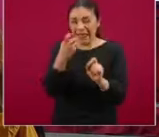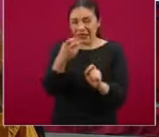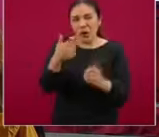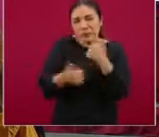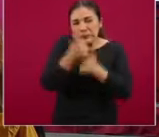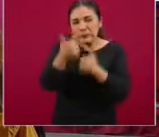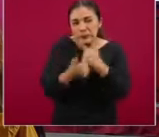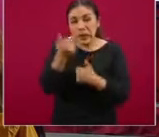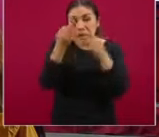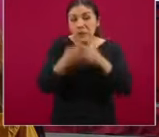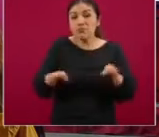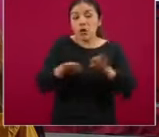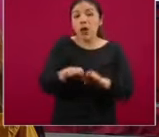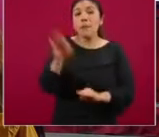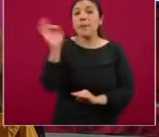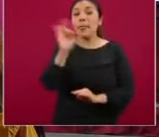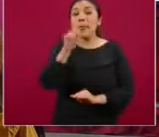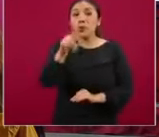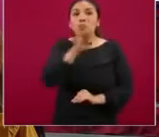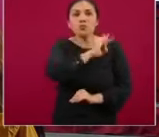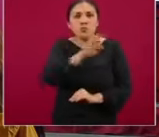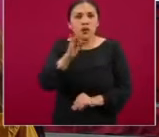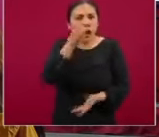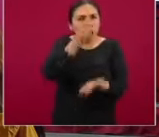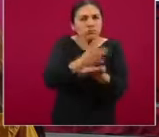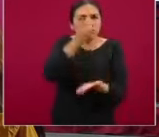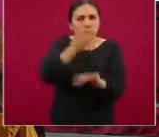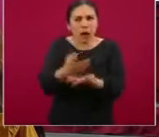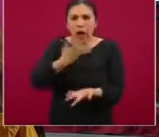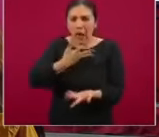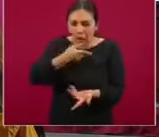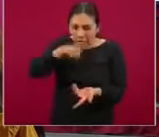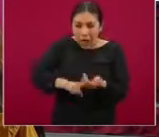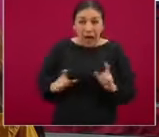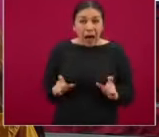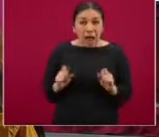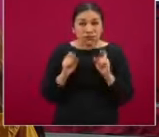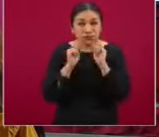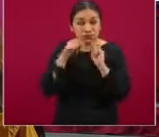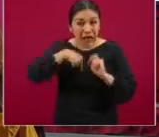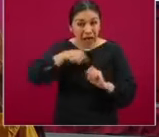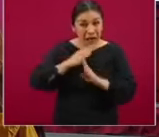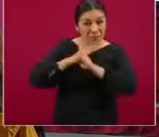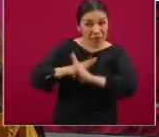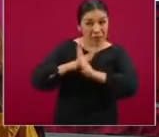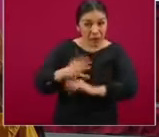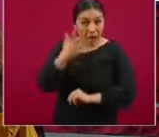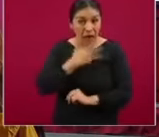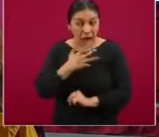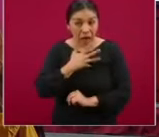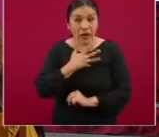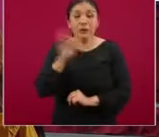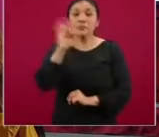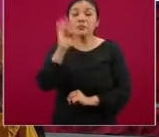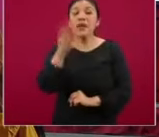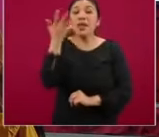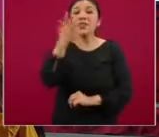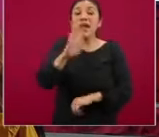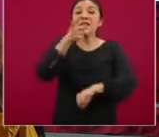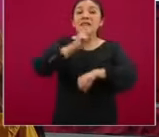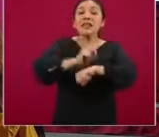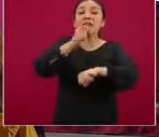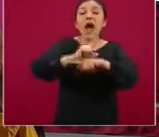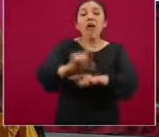de pruebas, en donde vamos a poder detectar anticuerpos si la prueba la tomamos 10 días